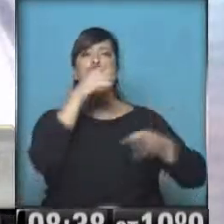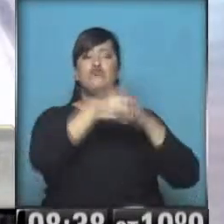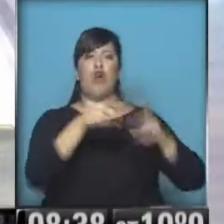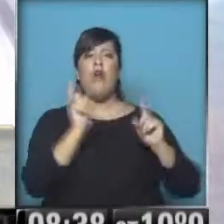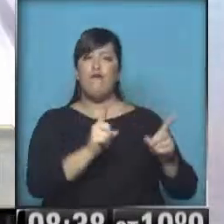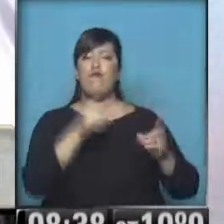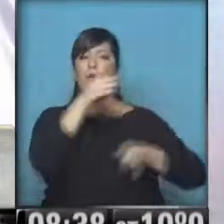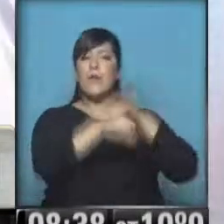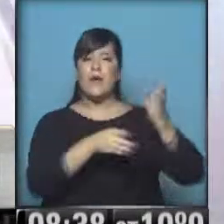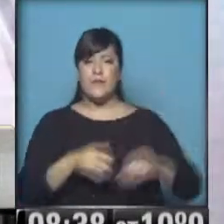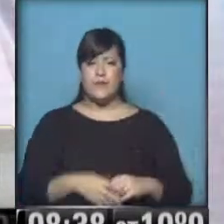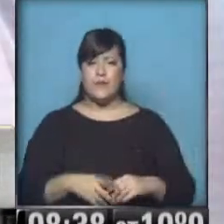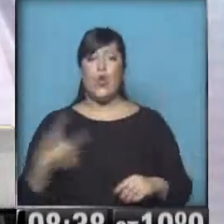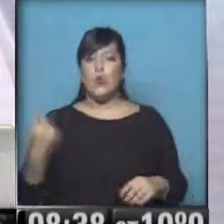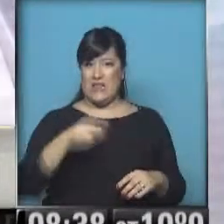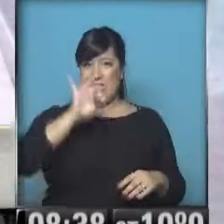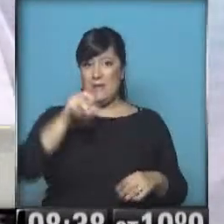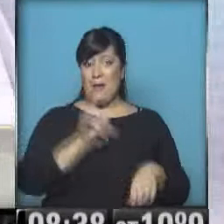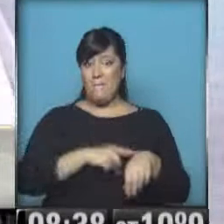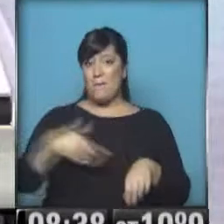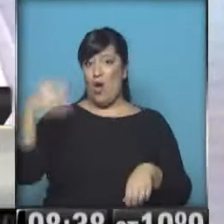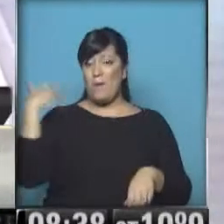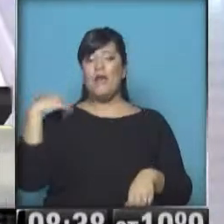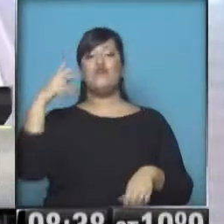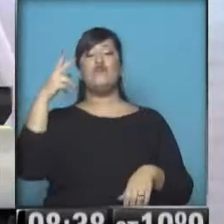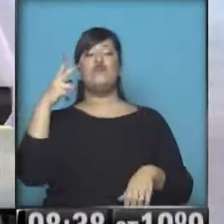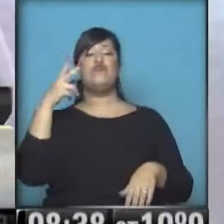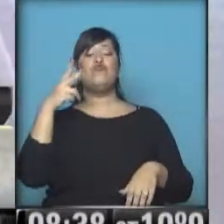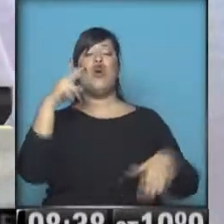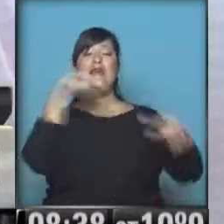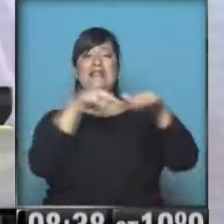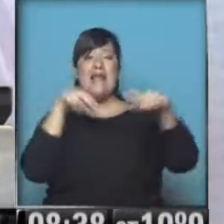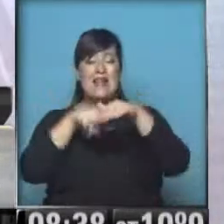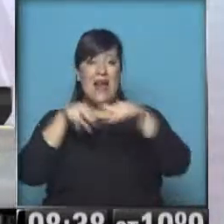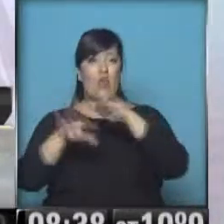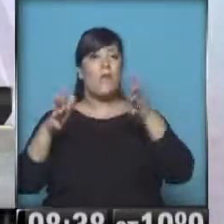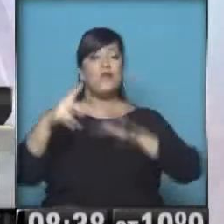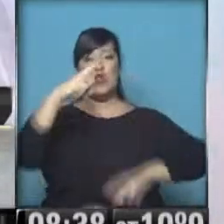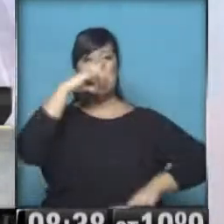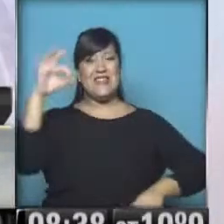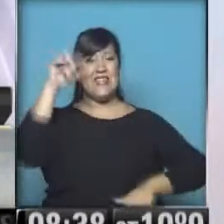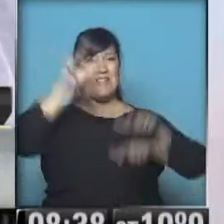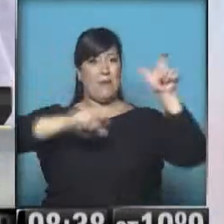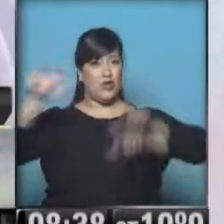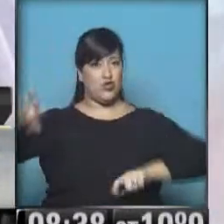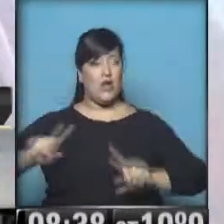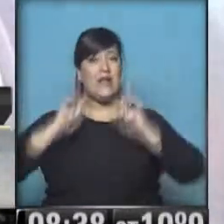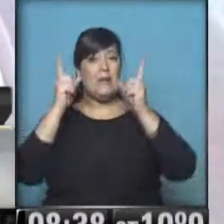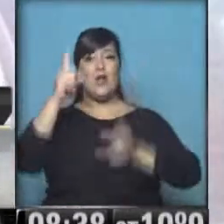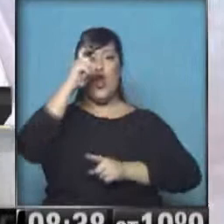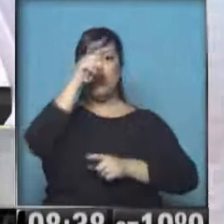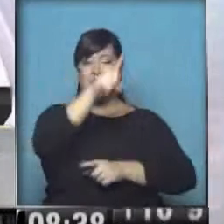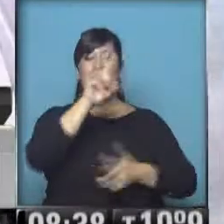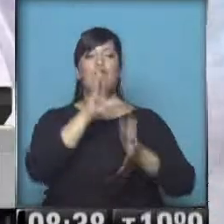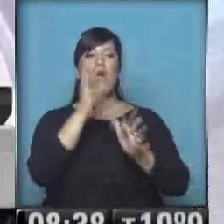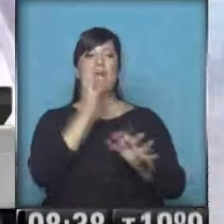viniendo al Borda? Ustedes tengan en cuenta que en ese momento había internado aproximadamente 700 pacientes y además que el hospital es un hospital escuela,